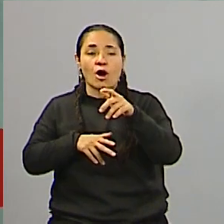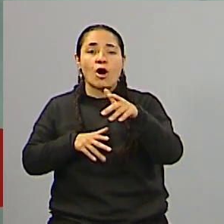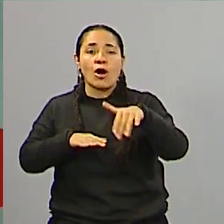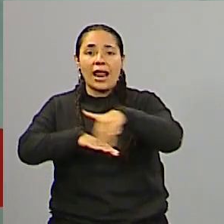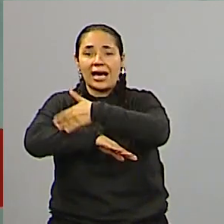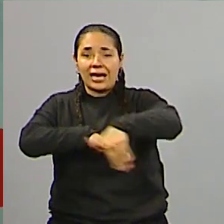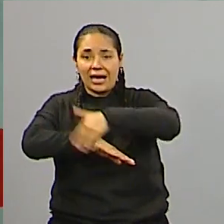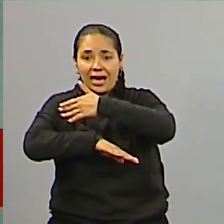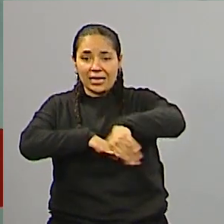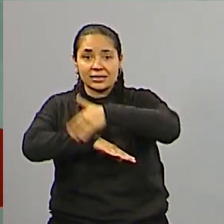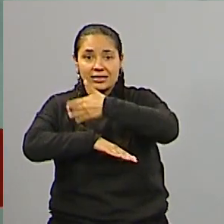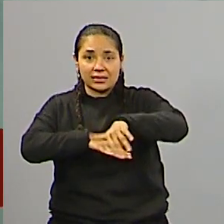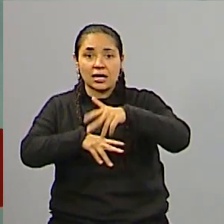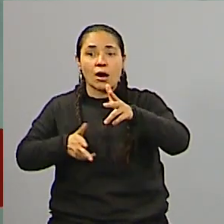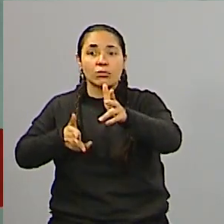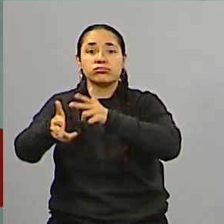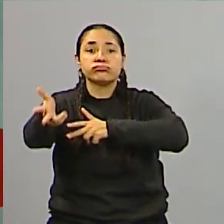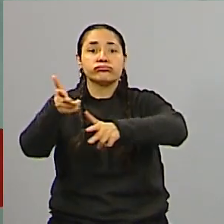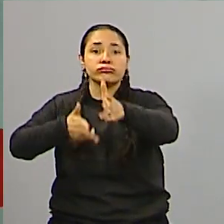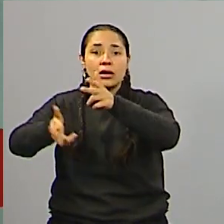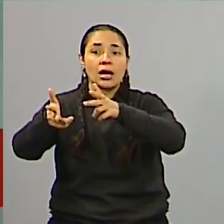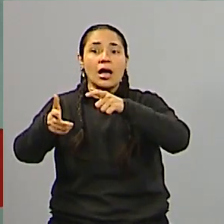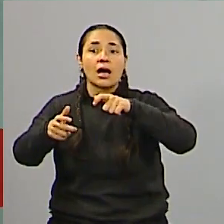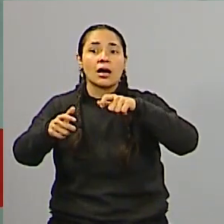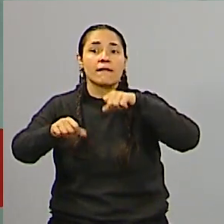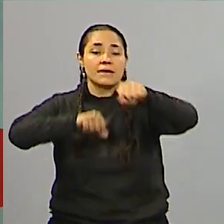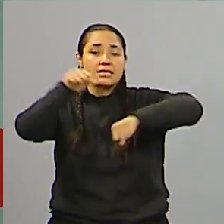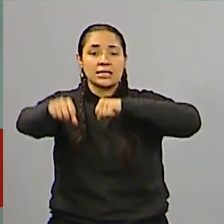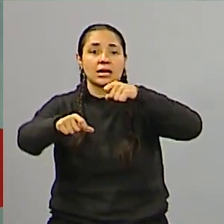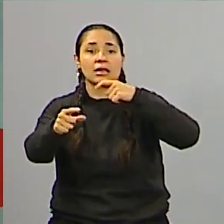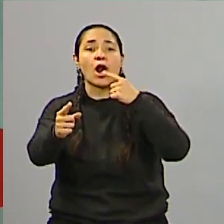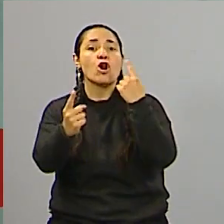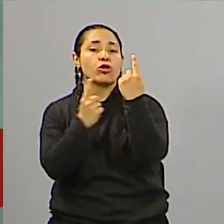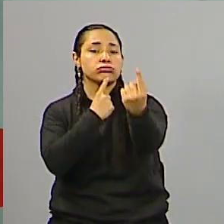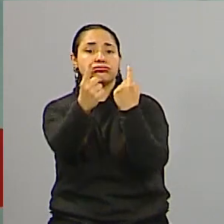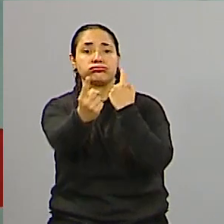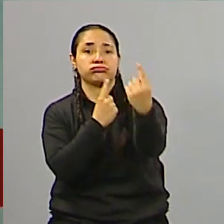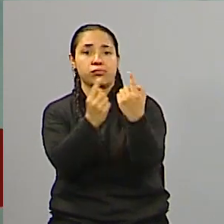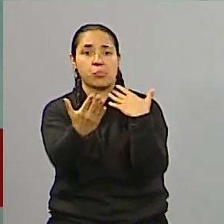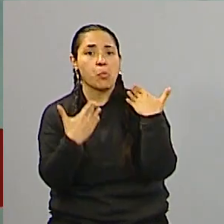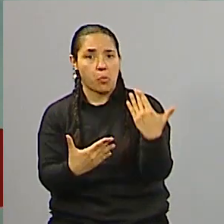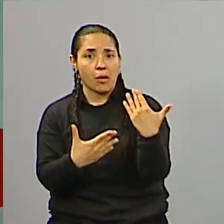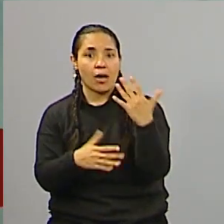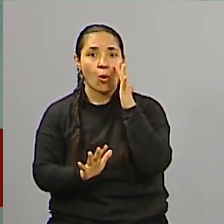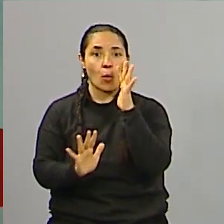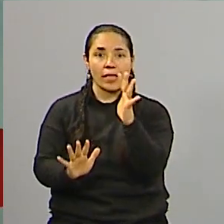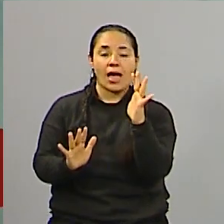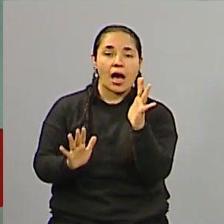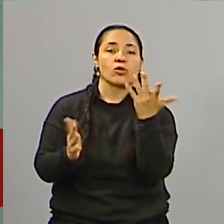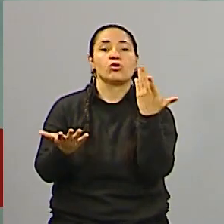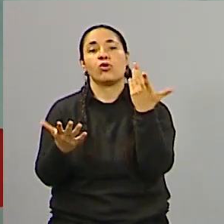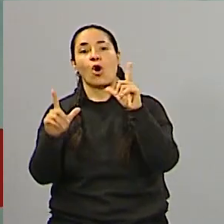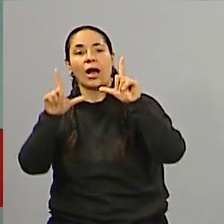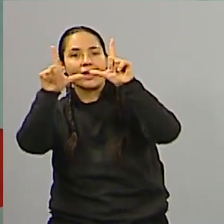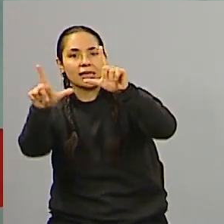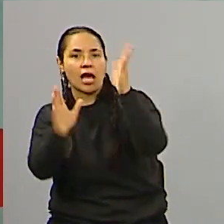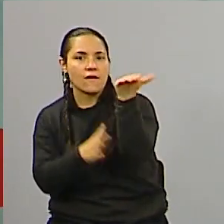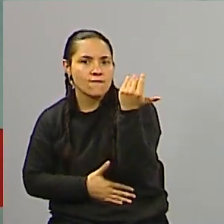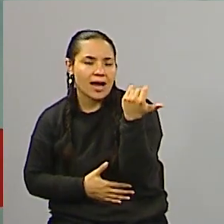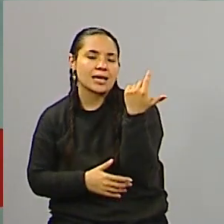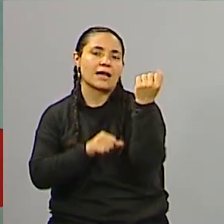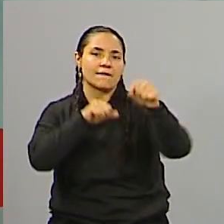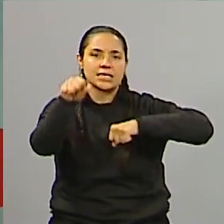que quiere invertir en Mendoza, un comerciante, una industria, una pyme, hay que tirar una alfombra roja, no hacerle el examen de sangre